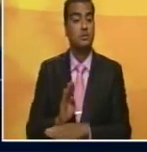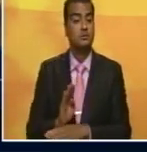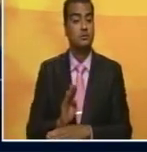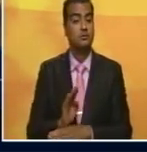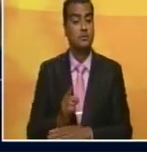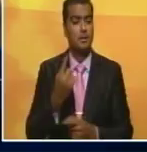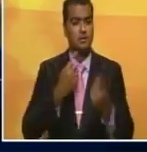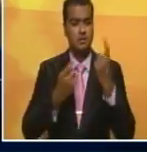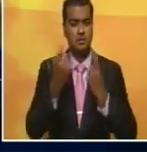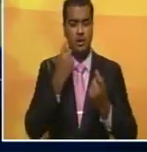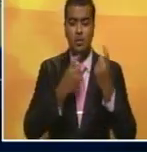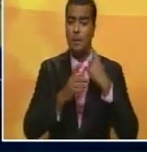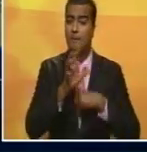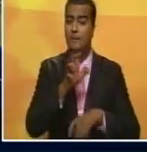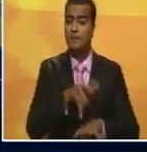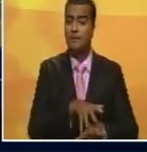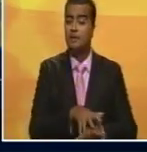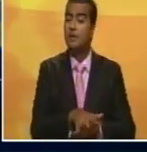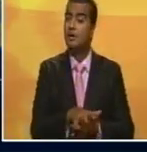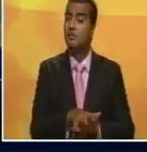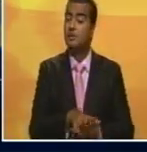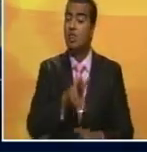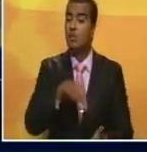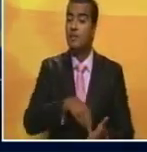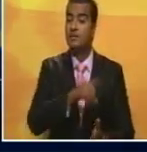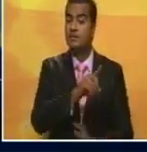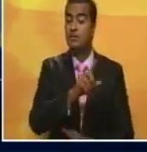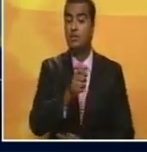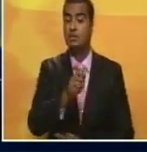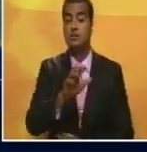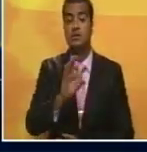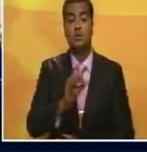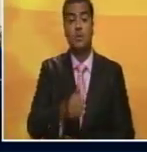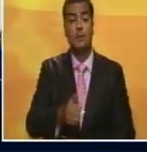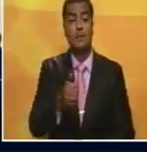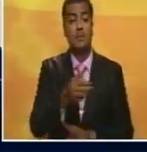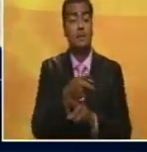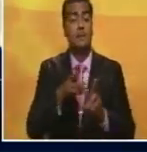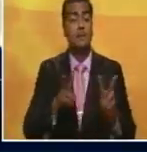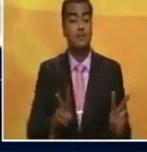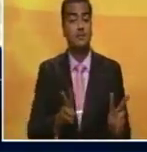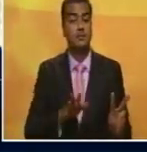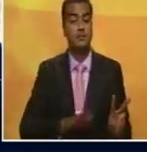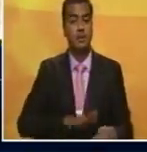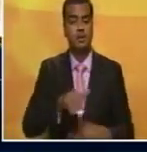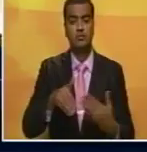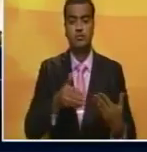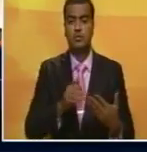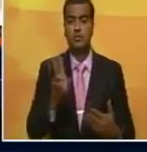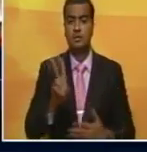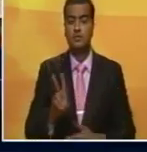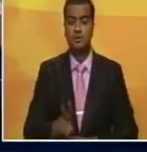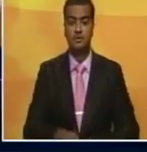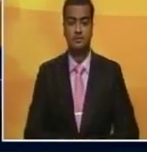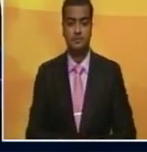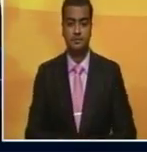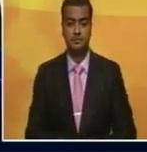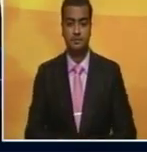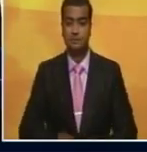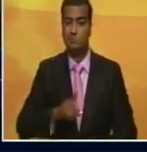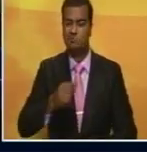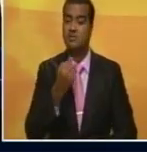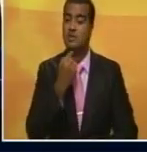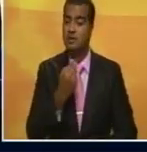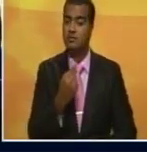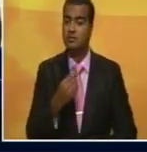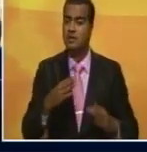capacitados en el país e integrados a los 2.119 cuadrantes de paz dispuestos en el territorio nacional. Reverol señaló